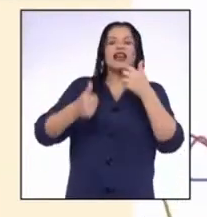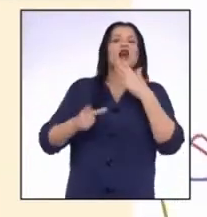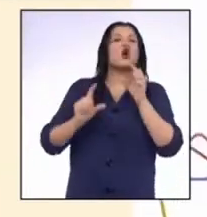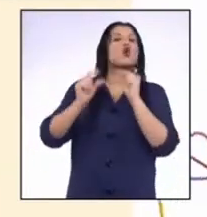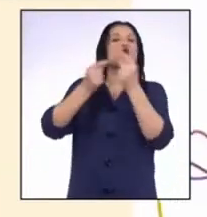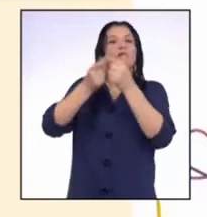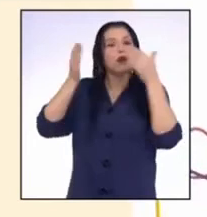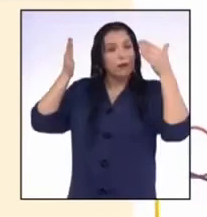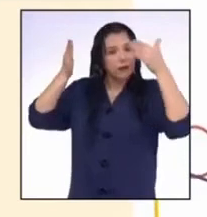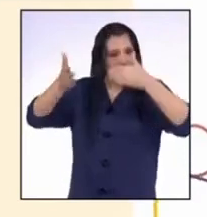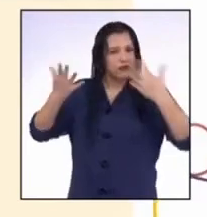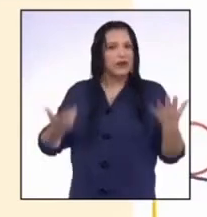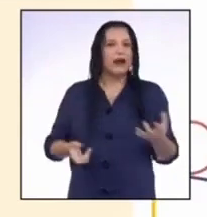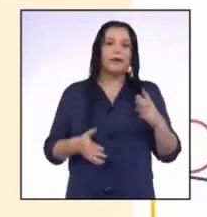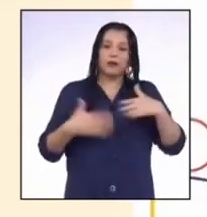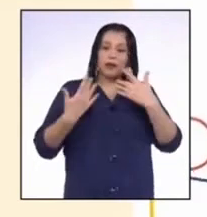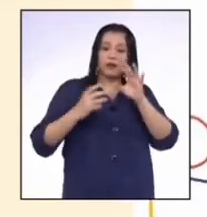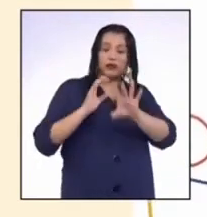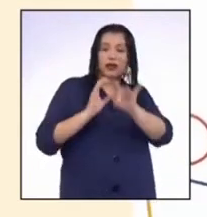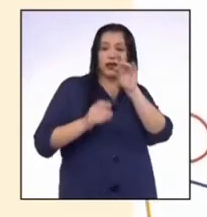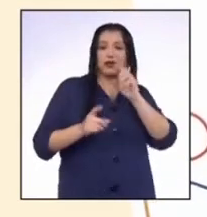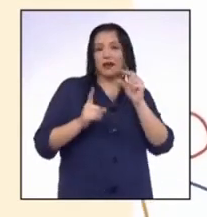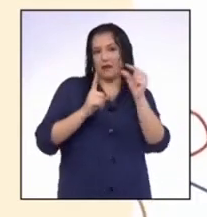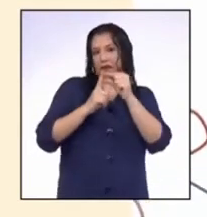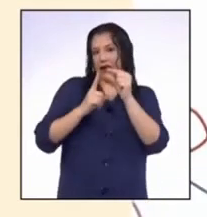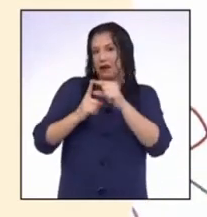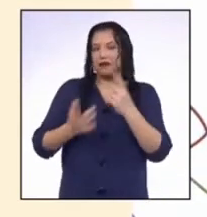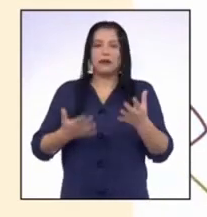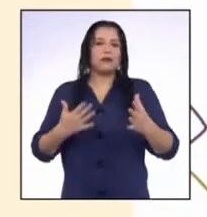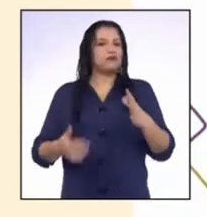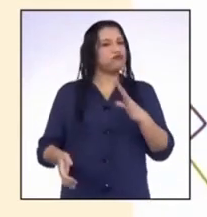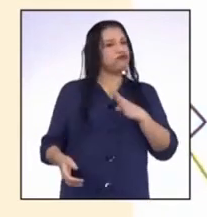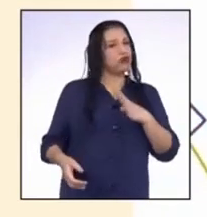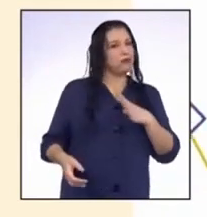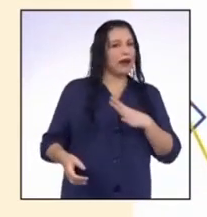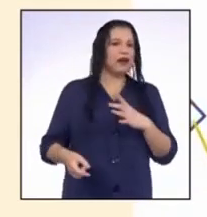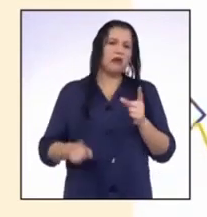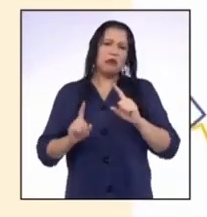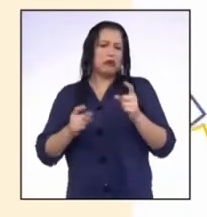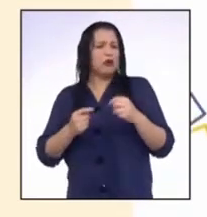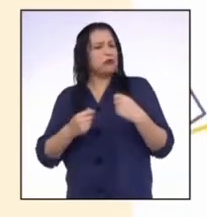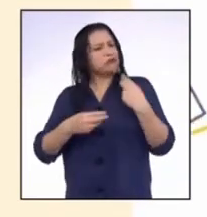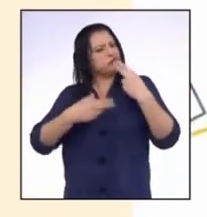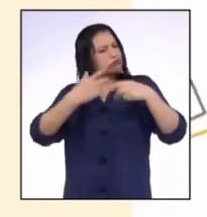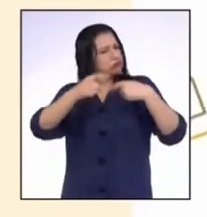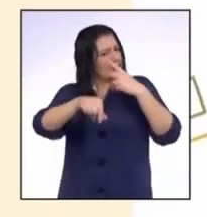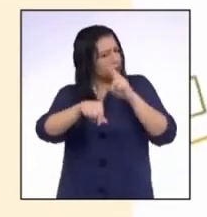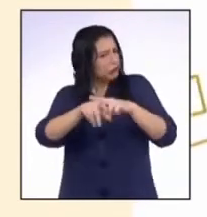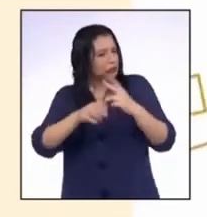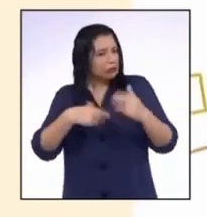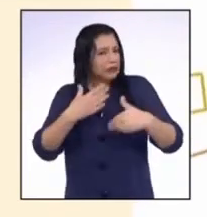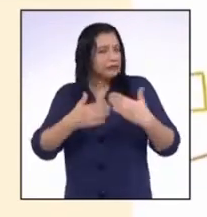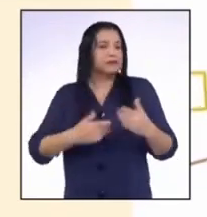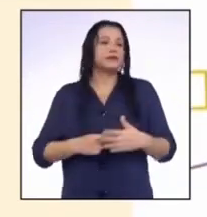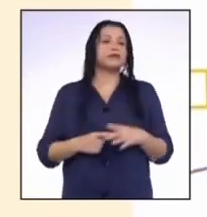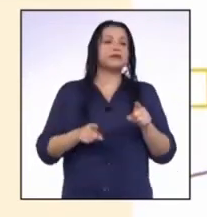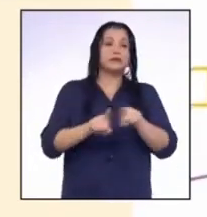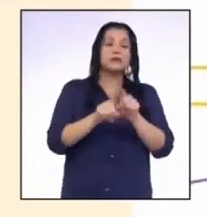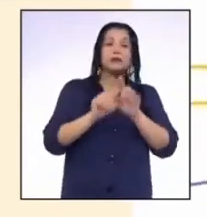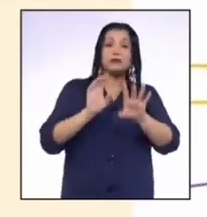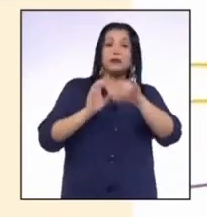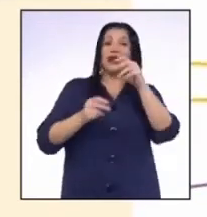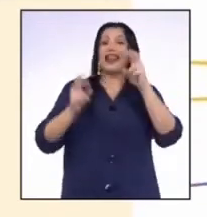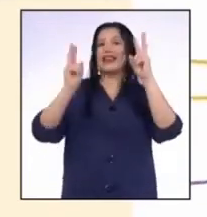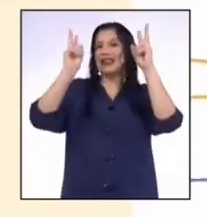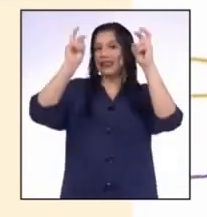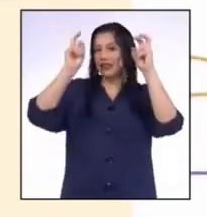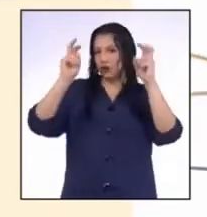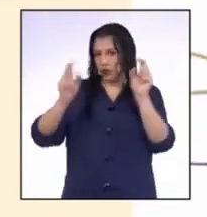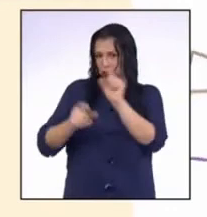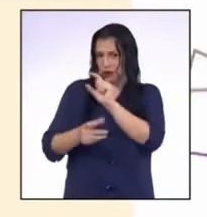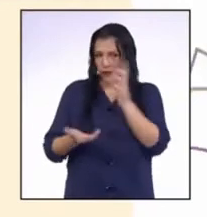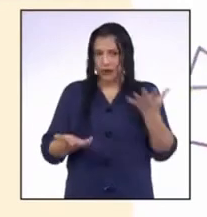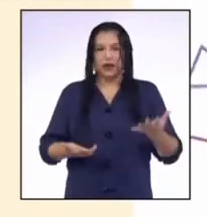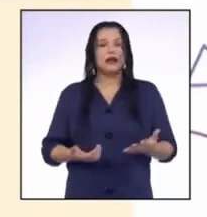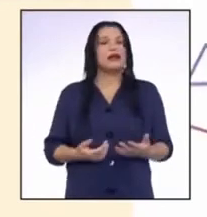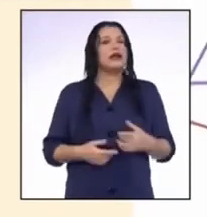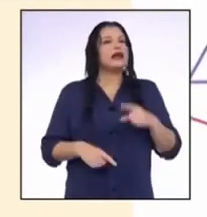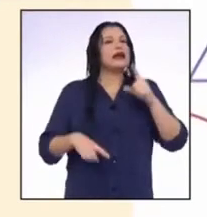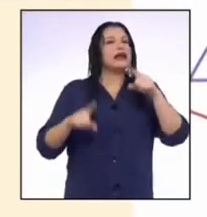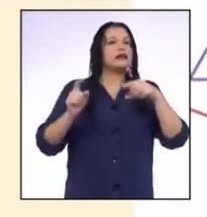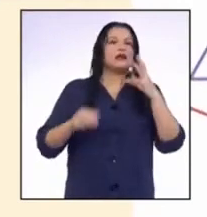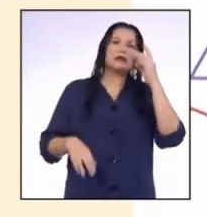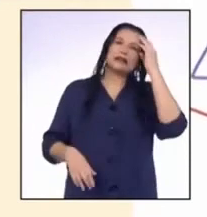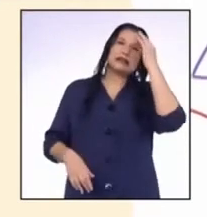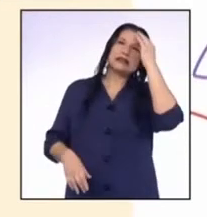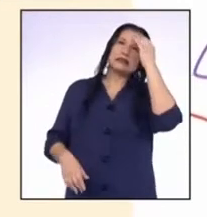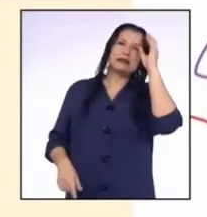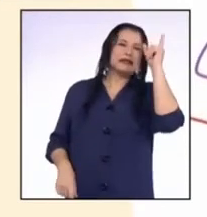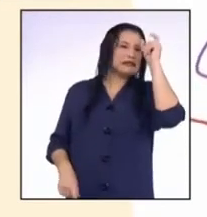de lenguaje que utilizaremos. Puede ser formal o informal. Luego tenemos que elegir el título del ensayo. Eso a veces resulta un